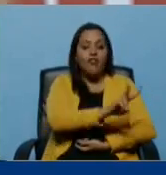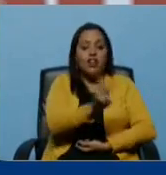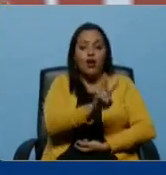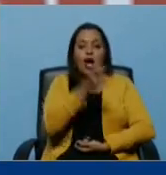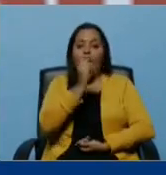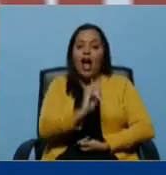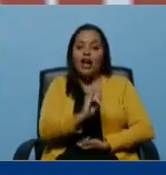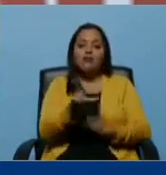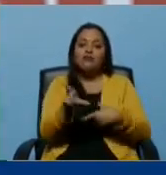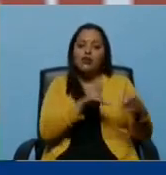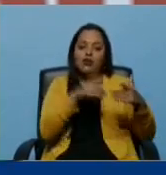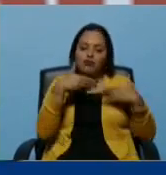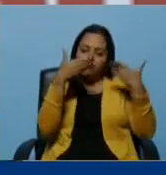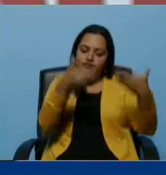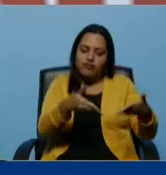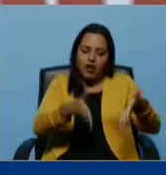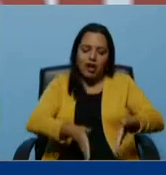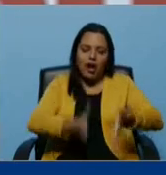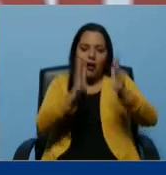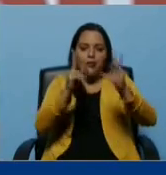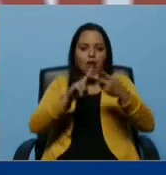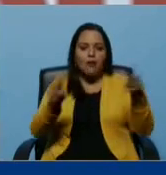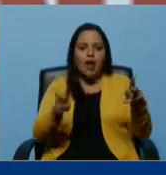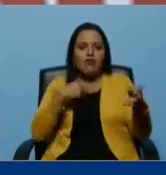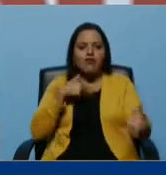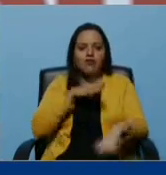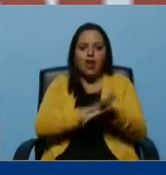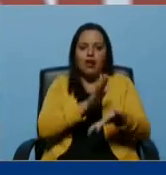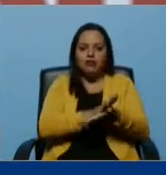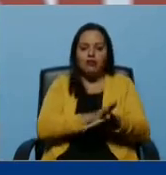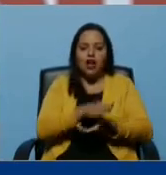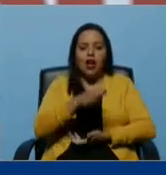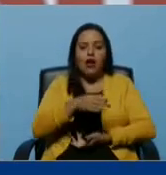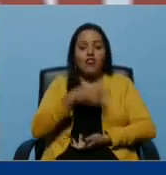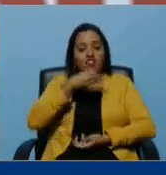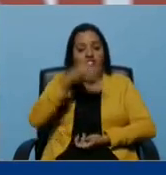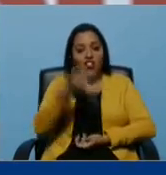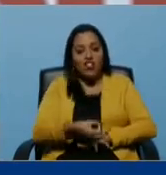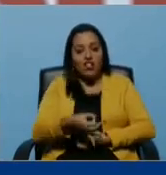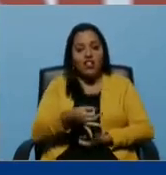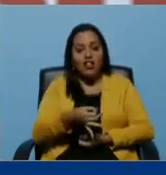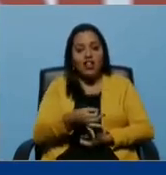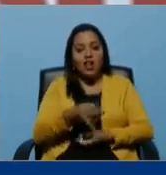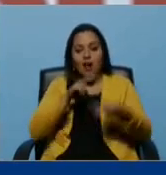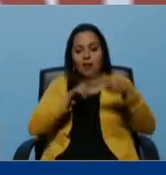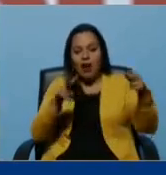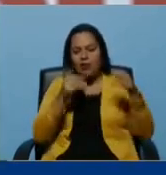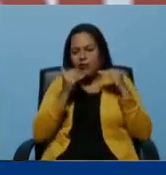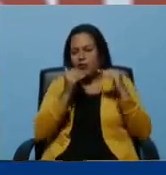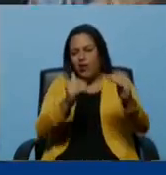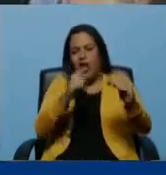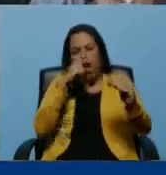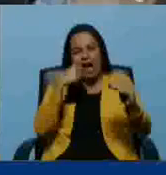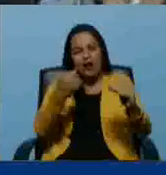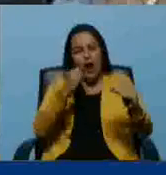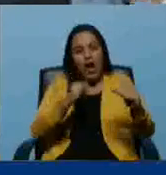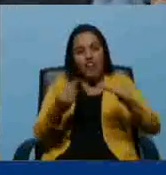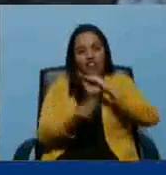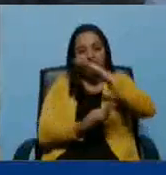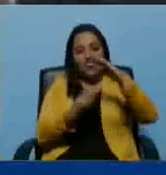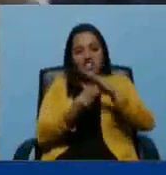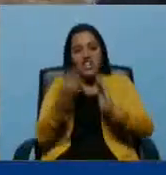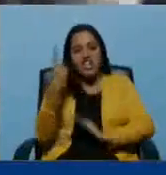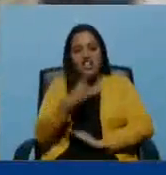a seguir transitando el camino de la paz, de una paz verdadera, una paz duradera, una paz que tenga raíces, y deben